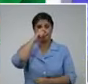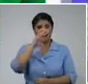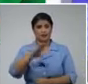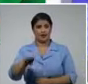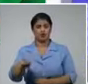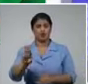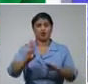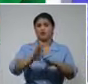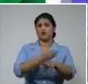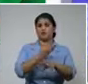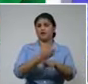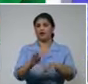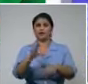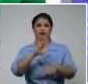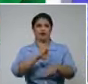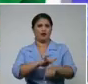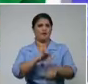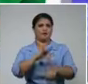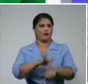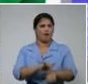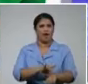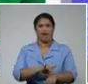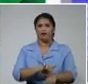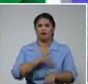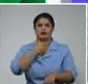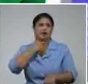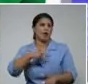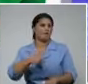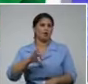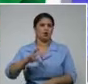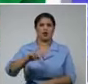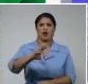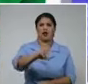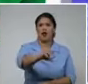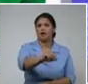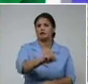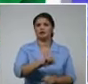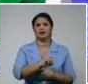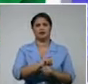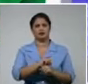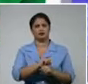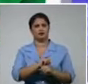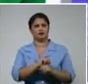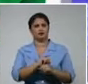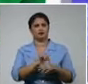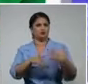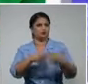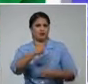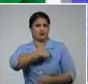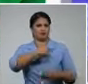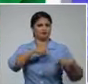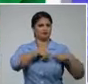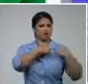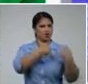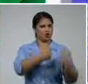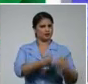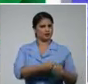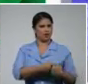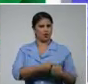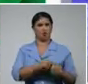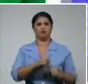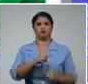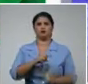veces oncológicas, a veces de otro tipo, en los cuales se ve la presencia de la enfermedad o